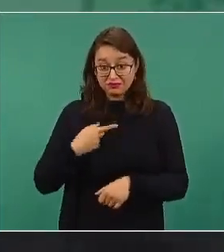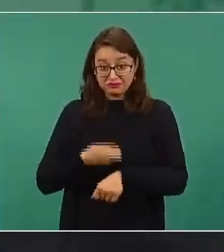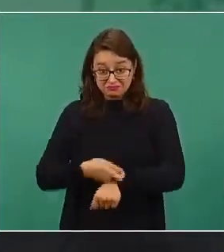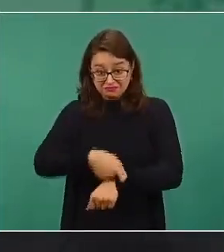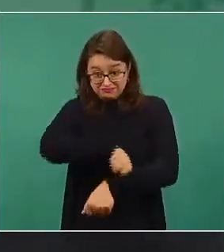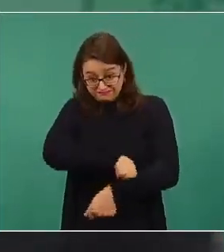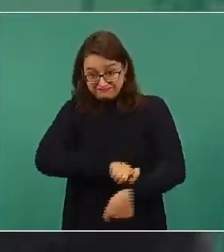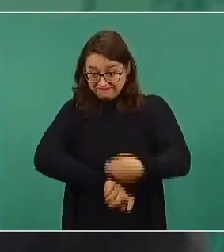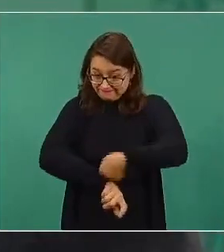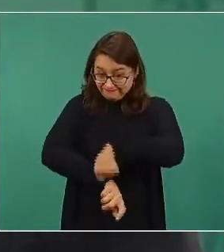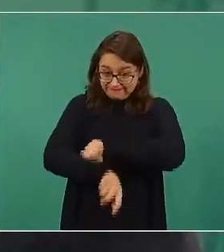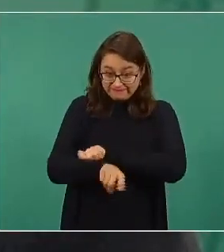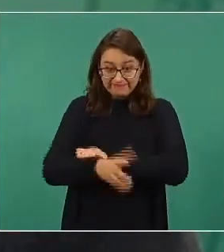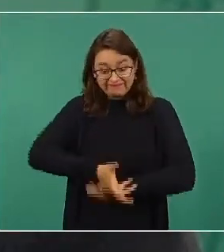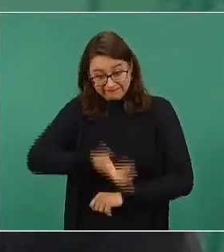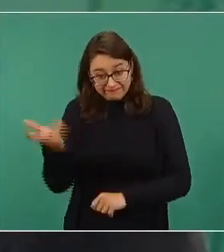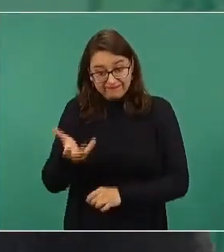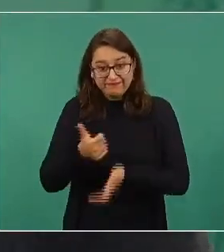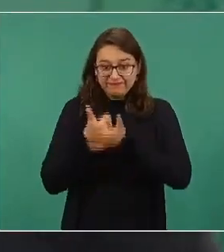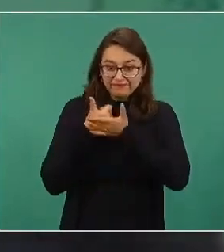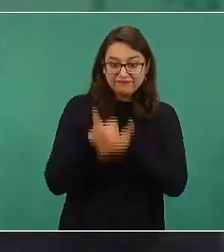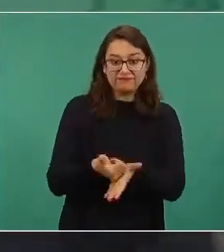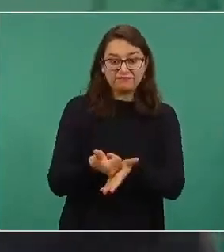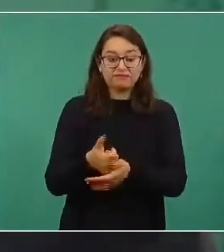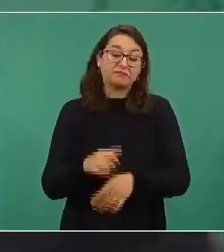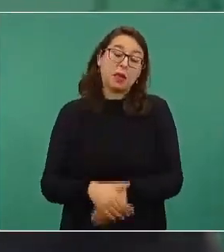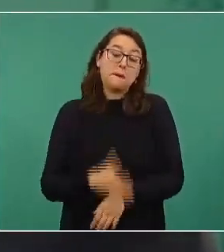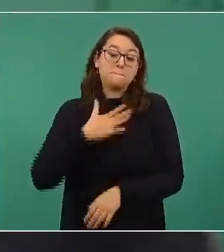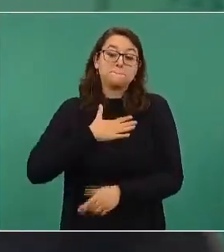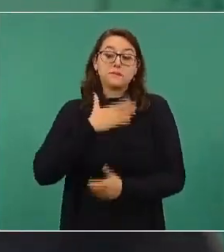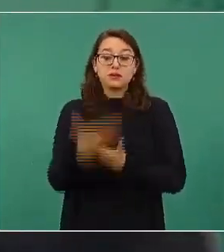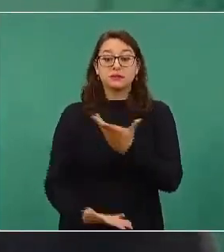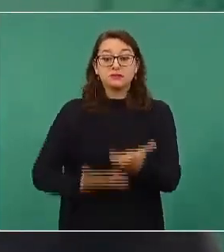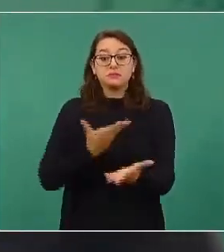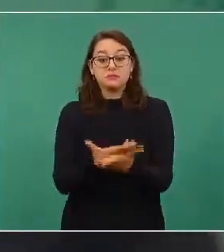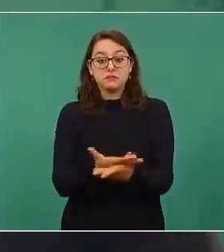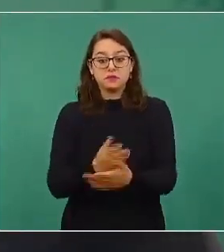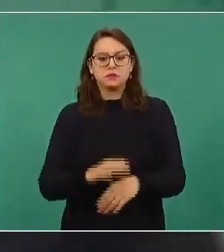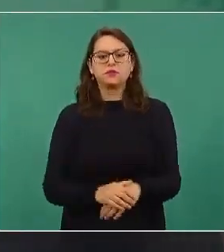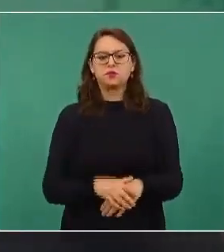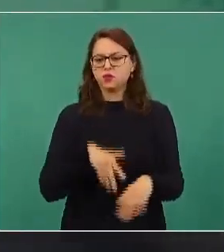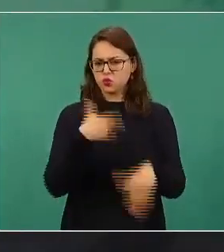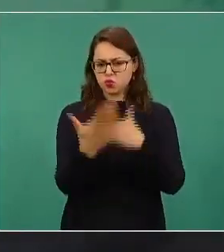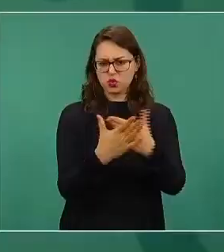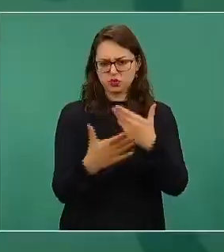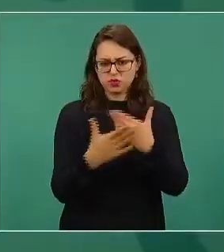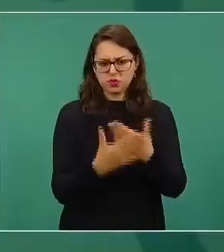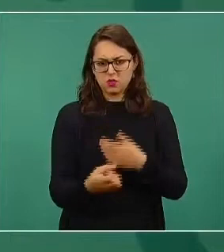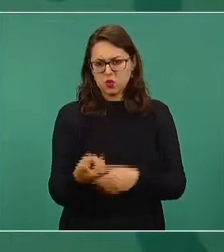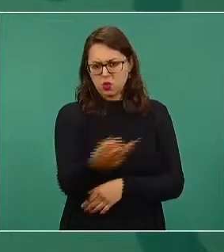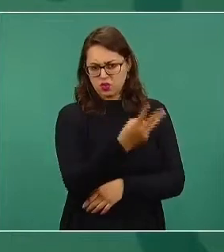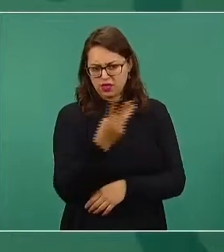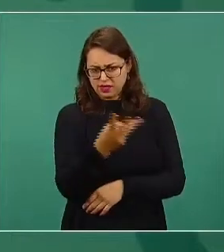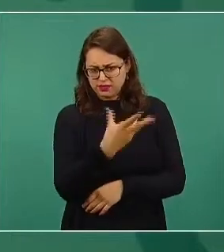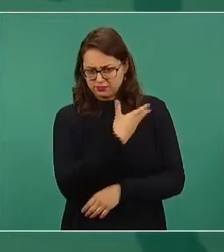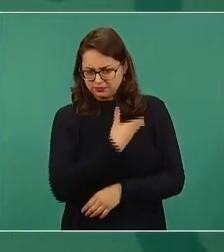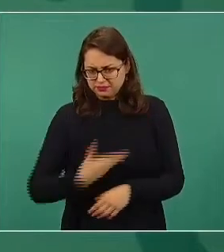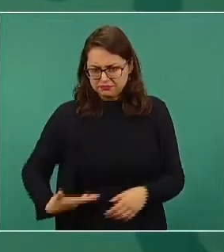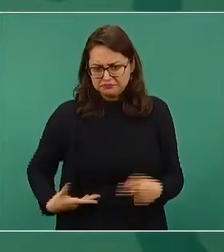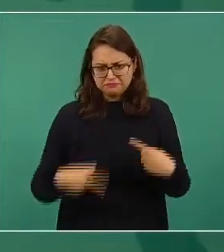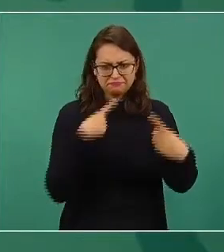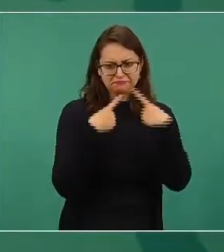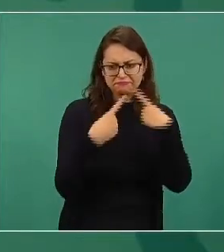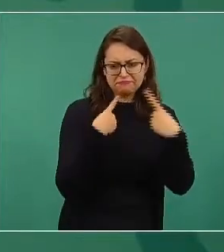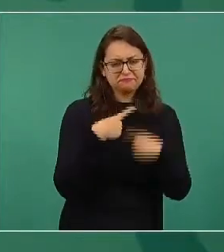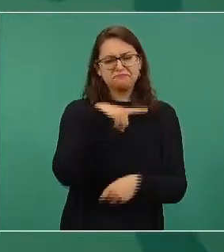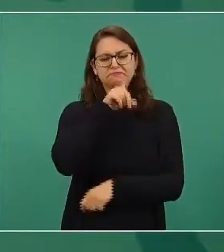de ayudar en esto. Ese fue el planteamiento. No lo voy a tratar ahora en